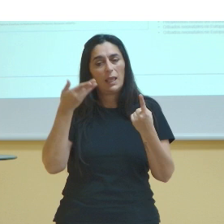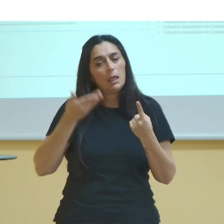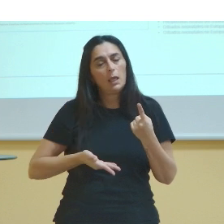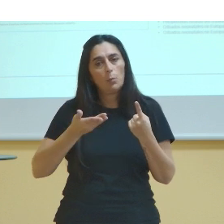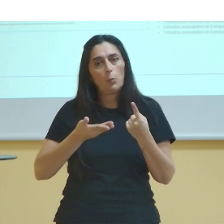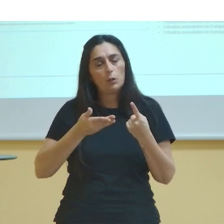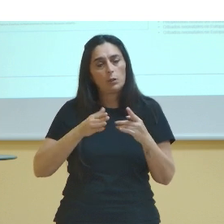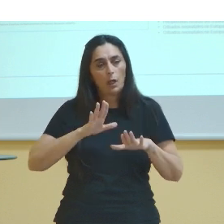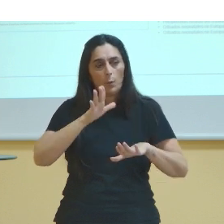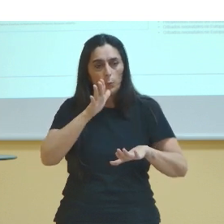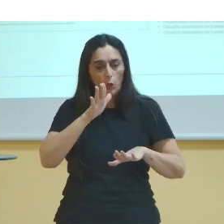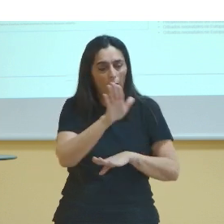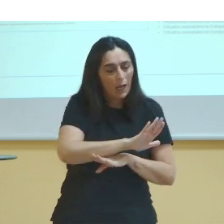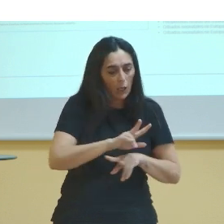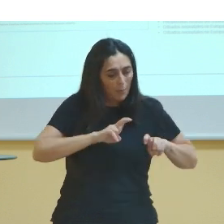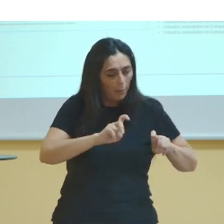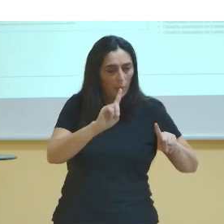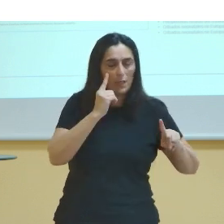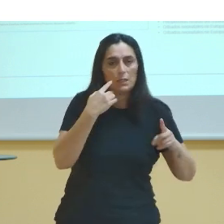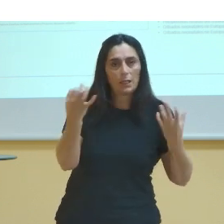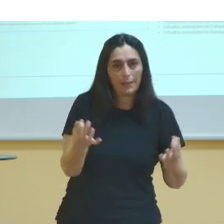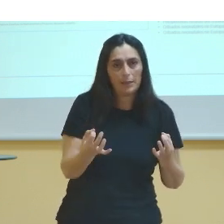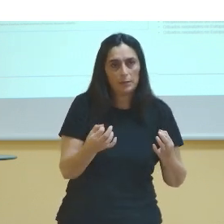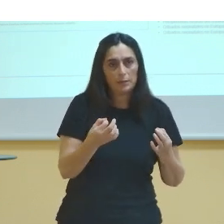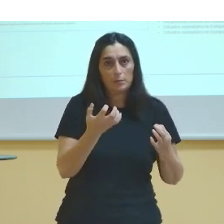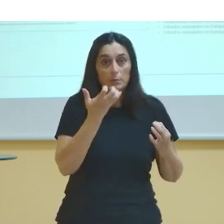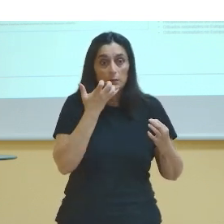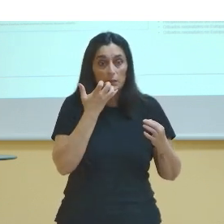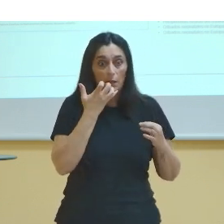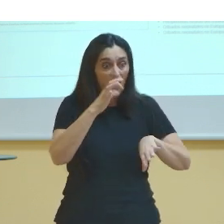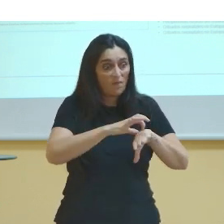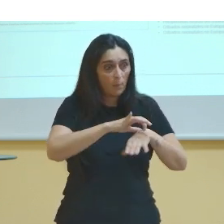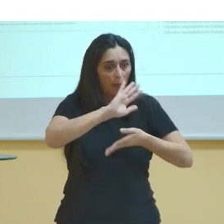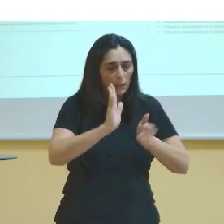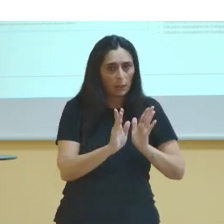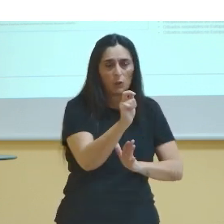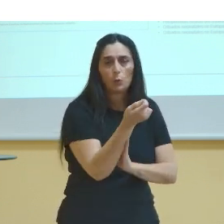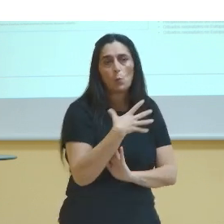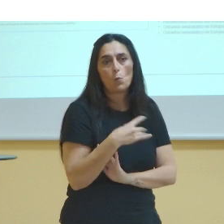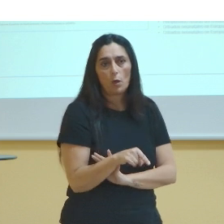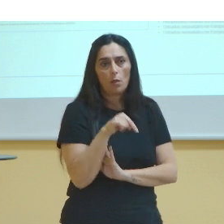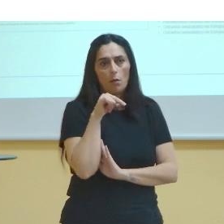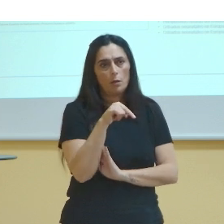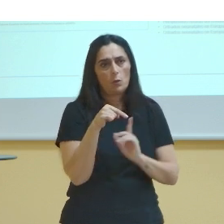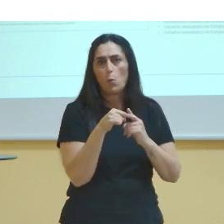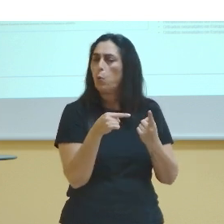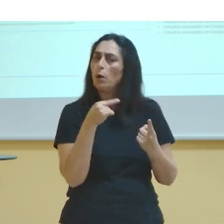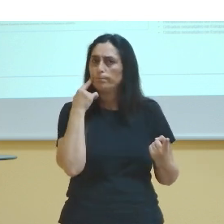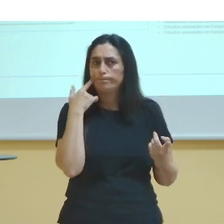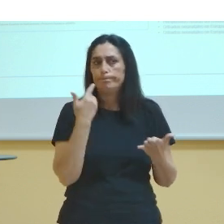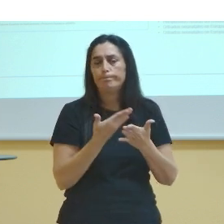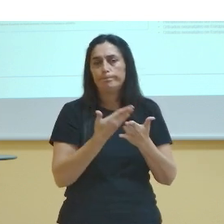poder diagnosticar a un niño desde el principio, cuando es una enfermedad que tiene un posible tratamiento, ¿no? Esto marca una diferencia